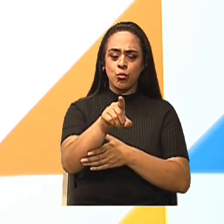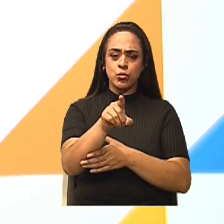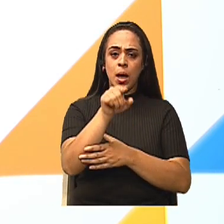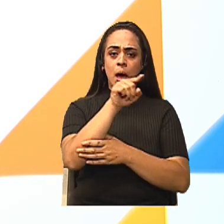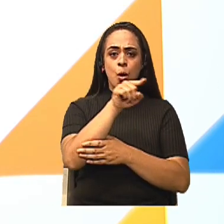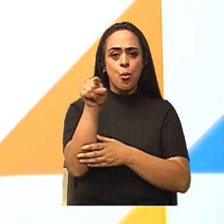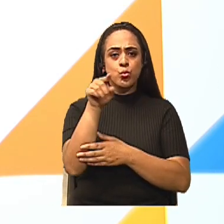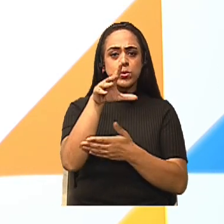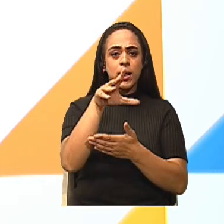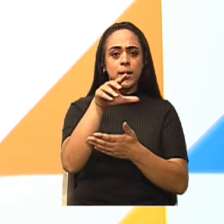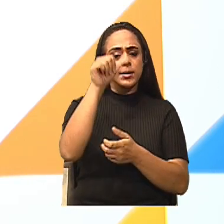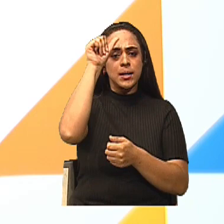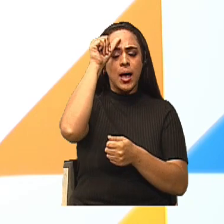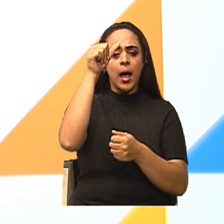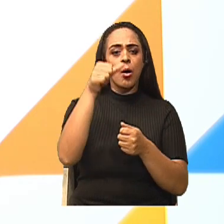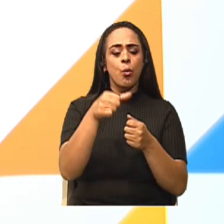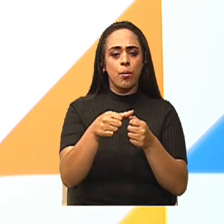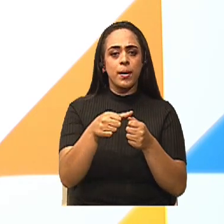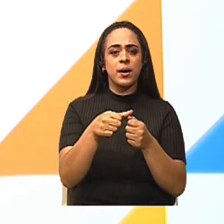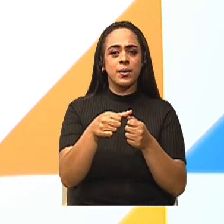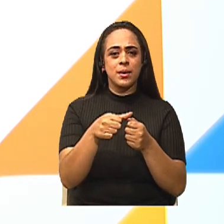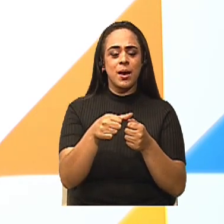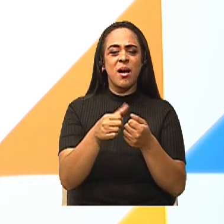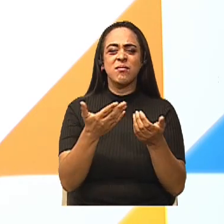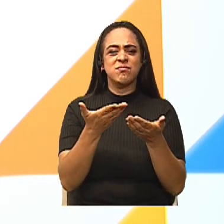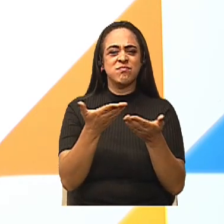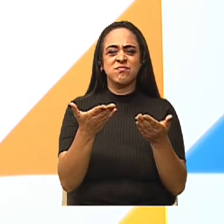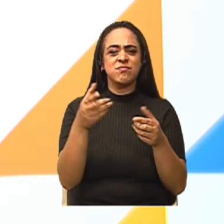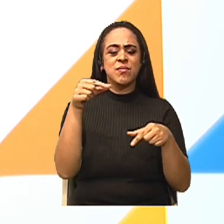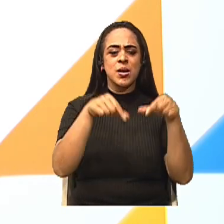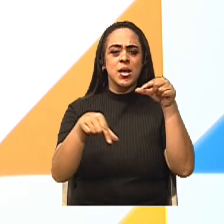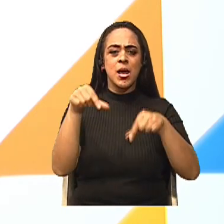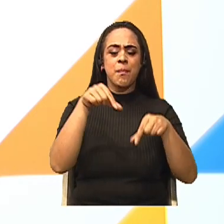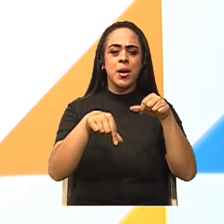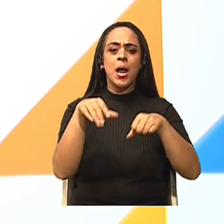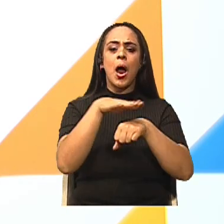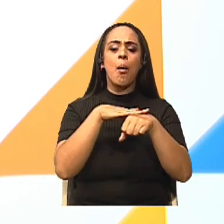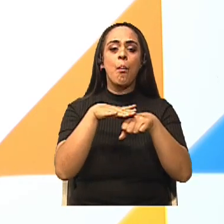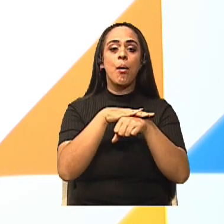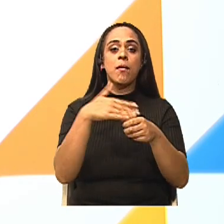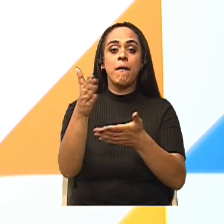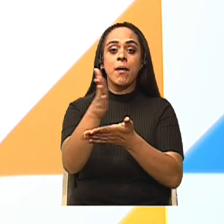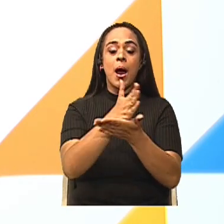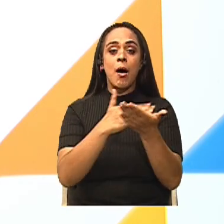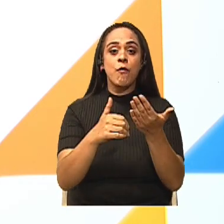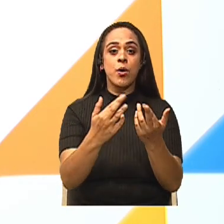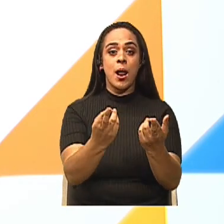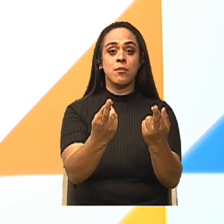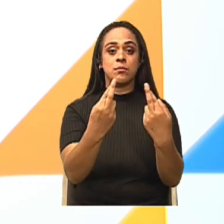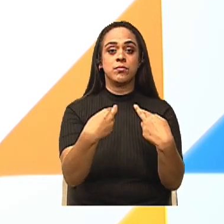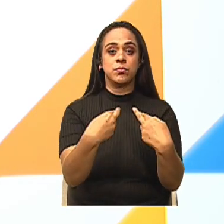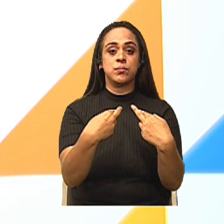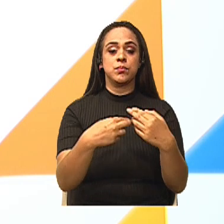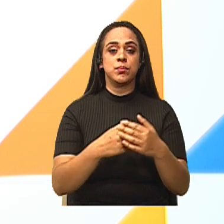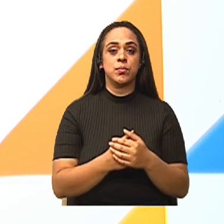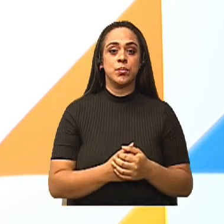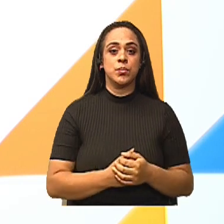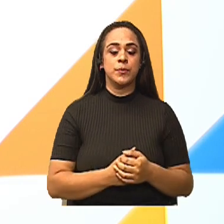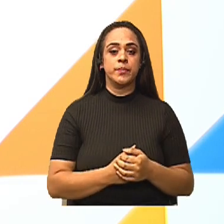se acuerdan ustedes de qué es la química? A ver, por favor, si alguien me contesta.